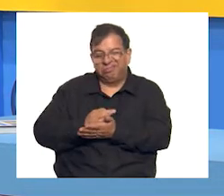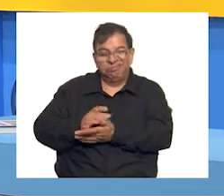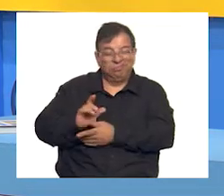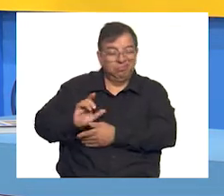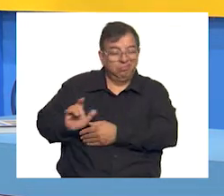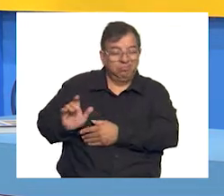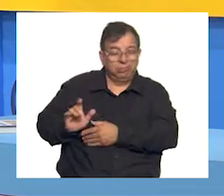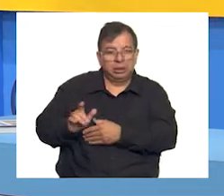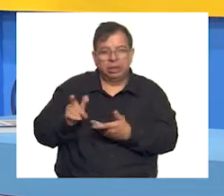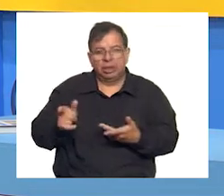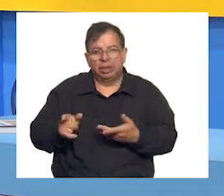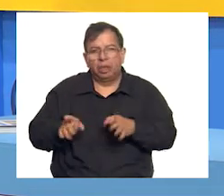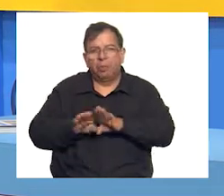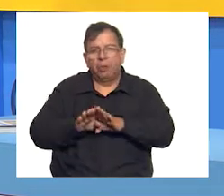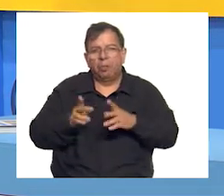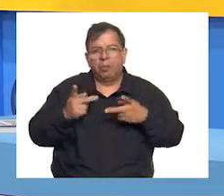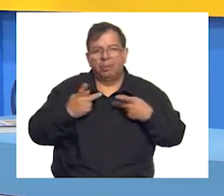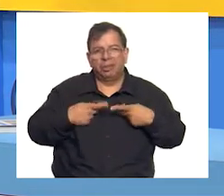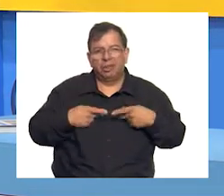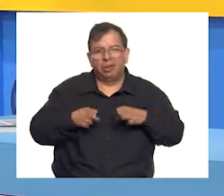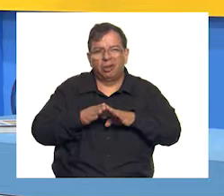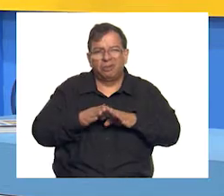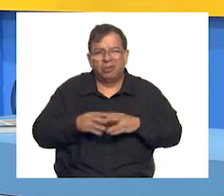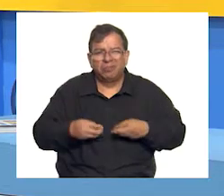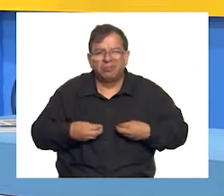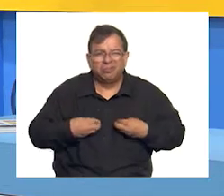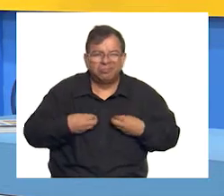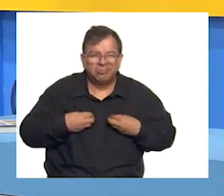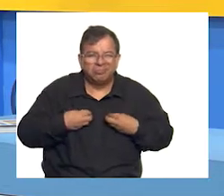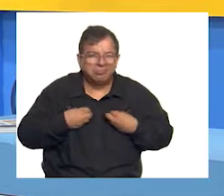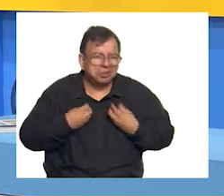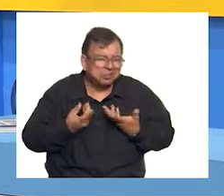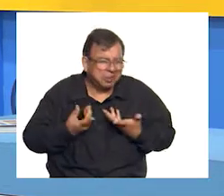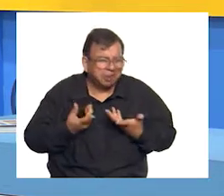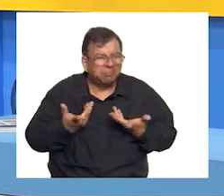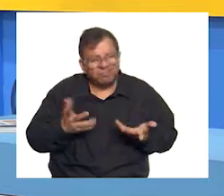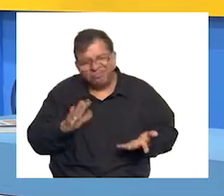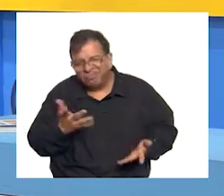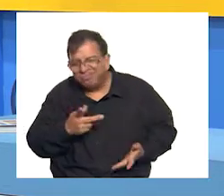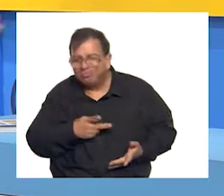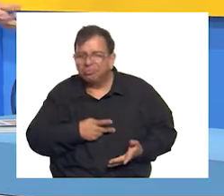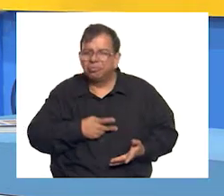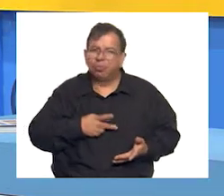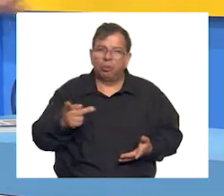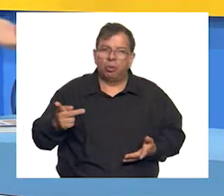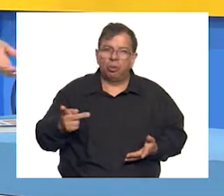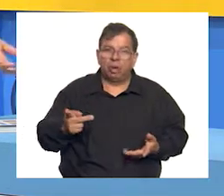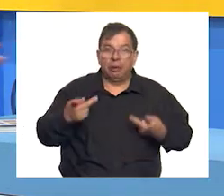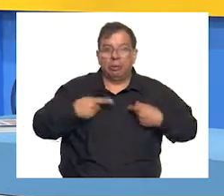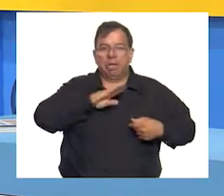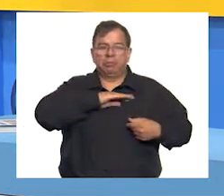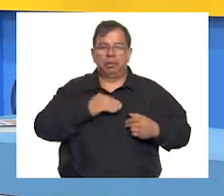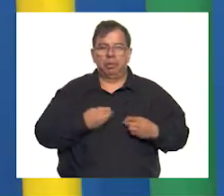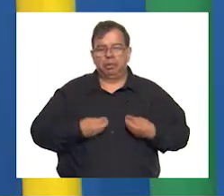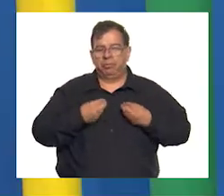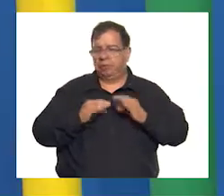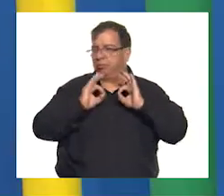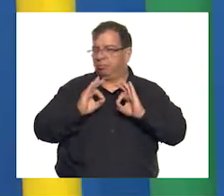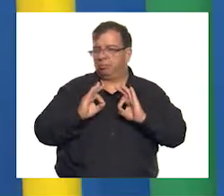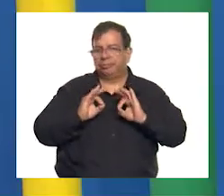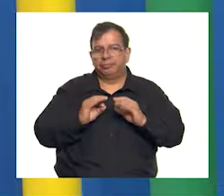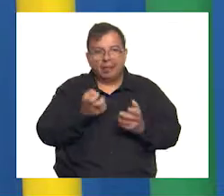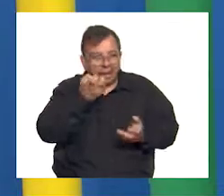por lo general eran personas que vivían de forma no tan acomodada como, por ejemplo, los españoles.